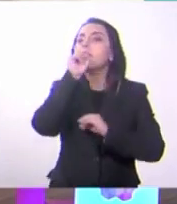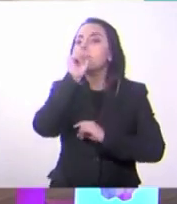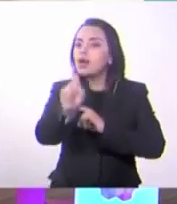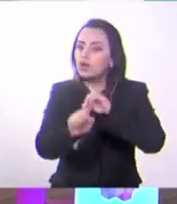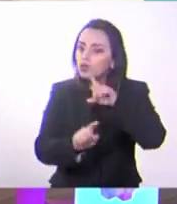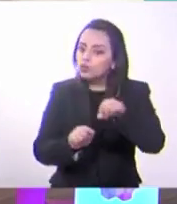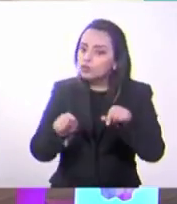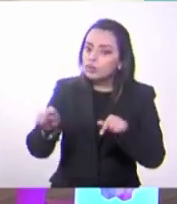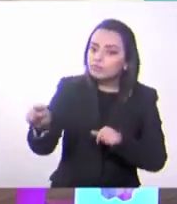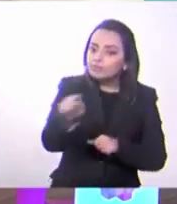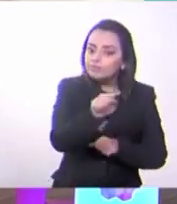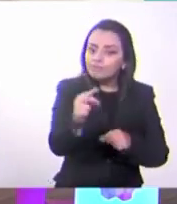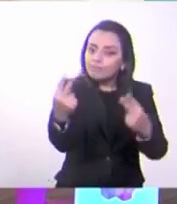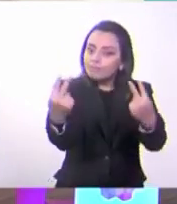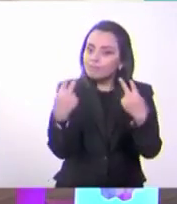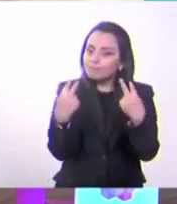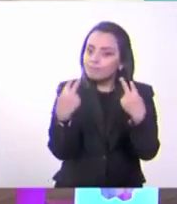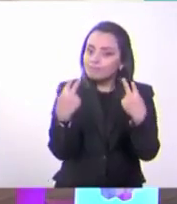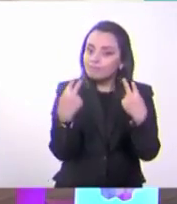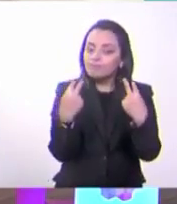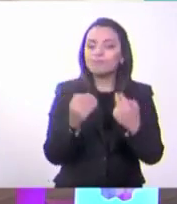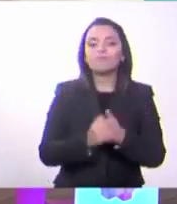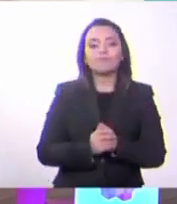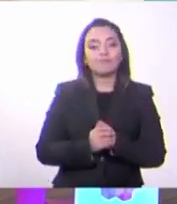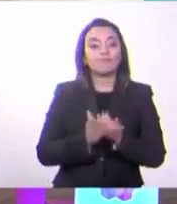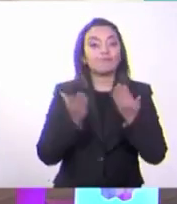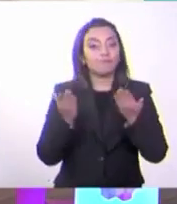viendo. ¿Será que esta función